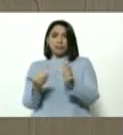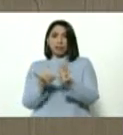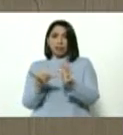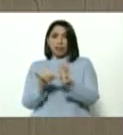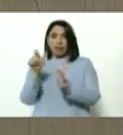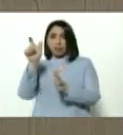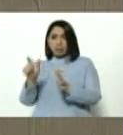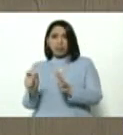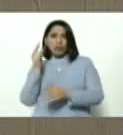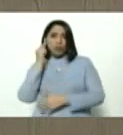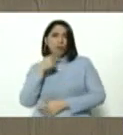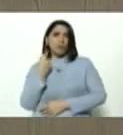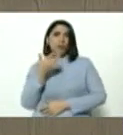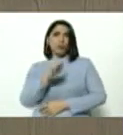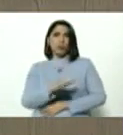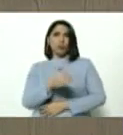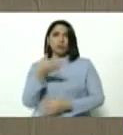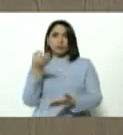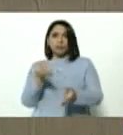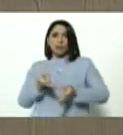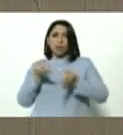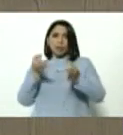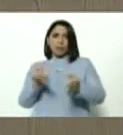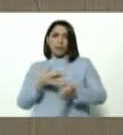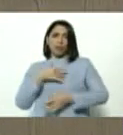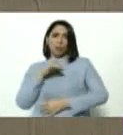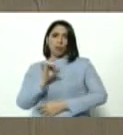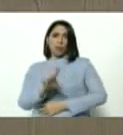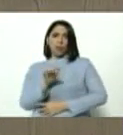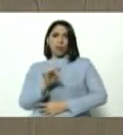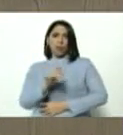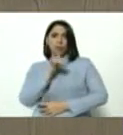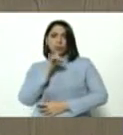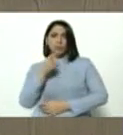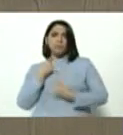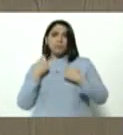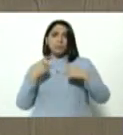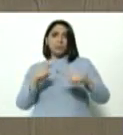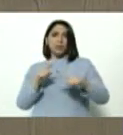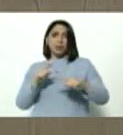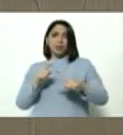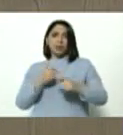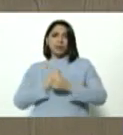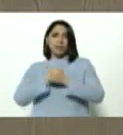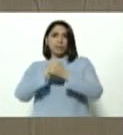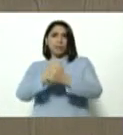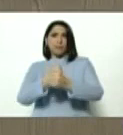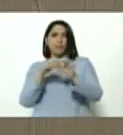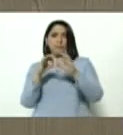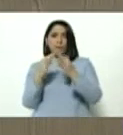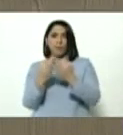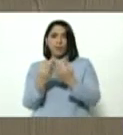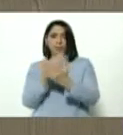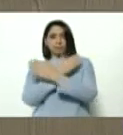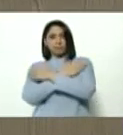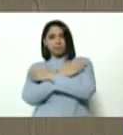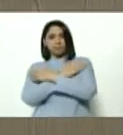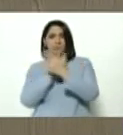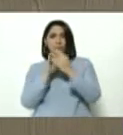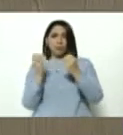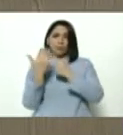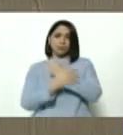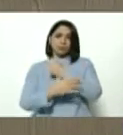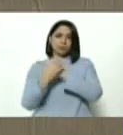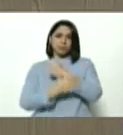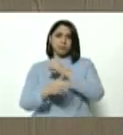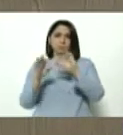que siempre es muy doloroso la pérdida de un ser querido. Un gran abrazo a todas y